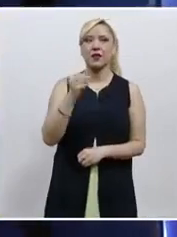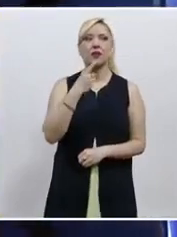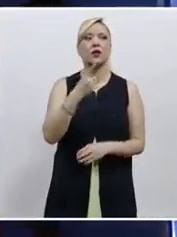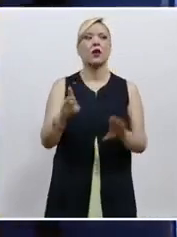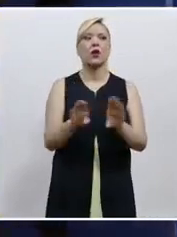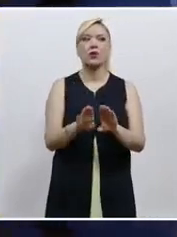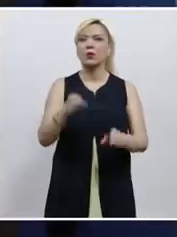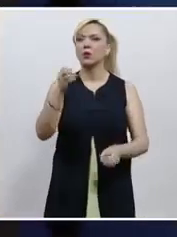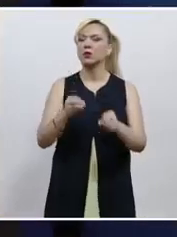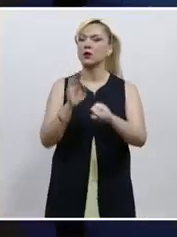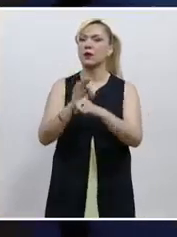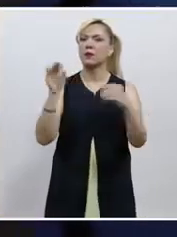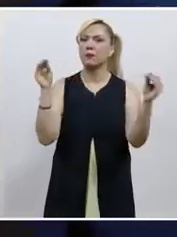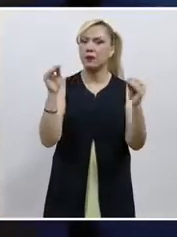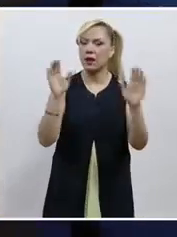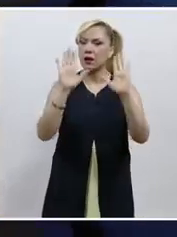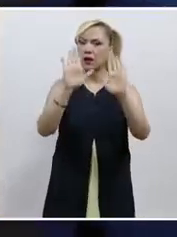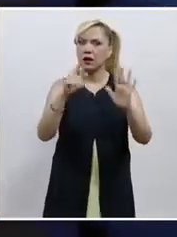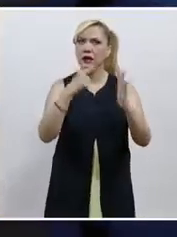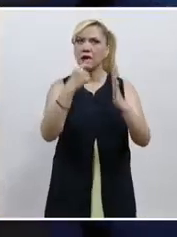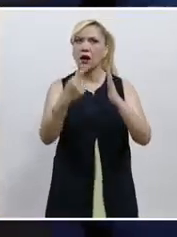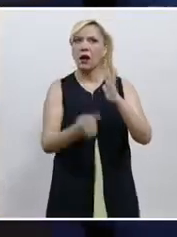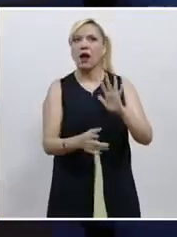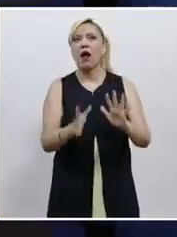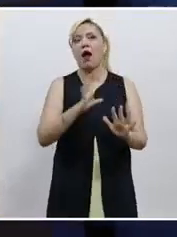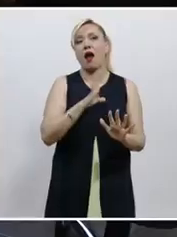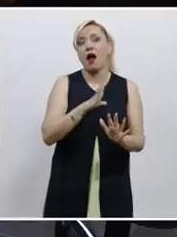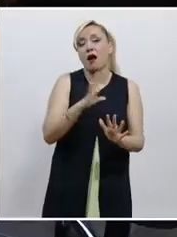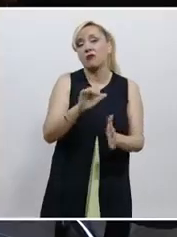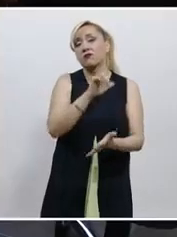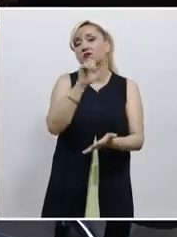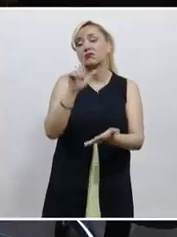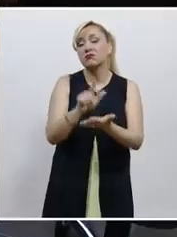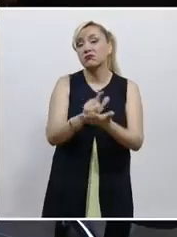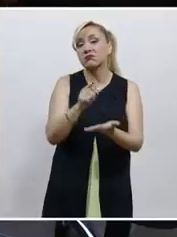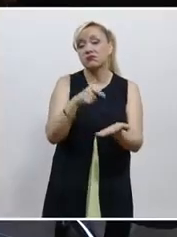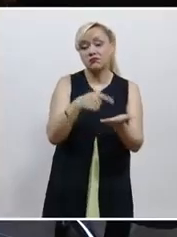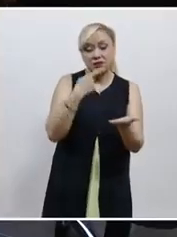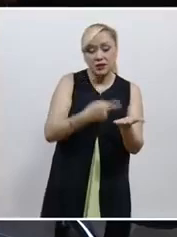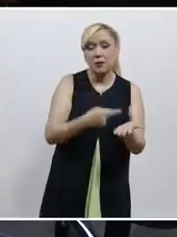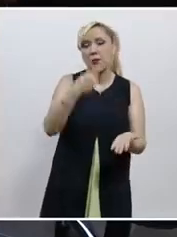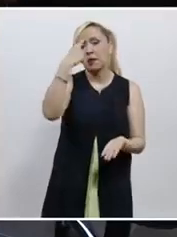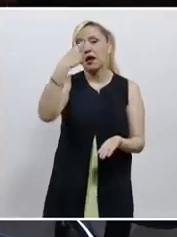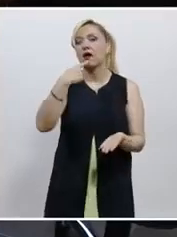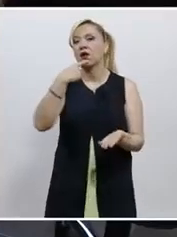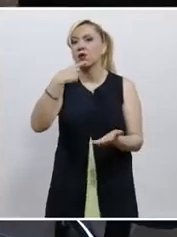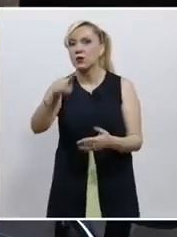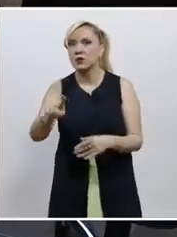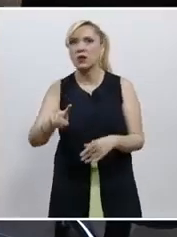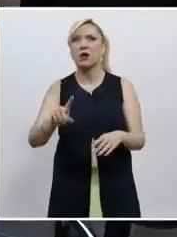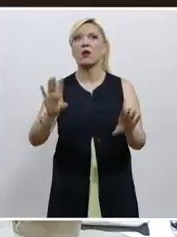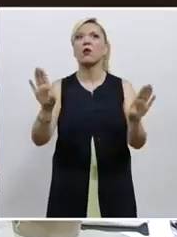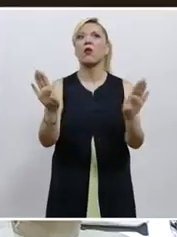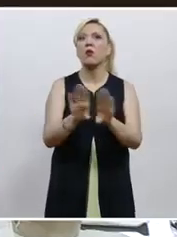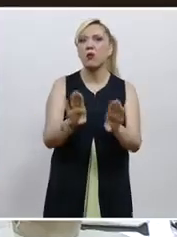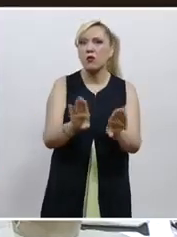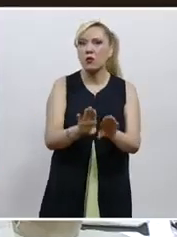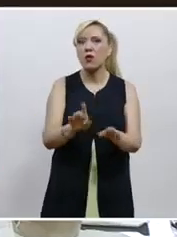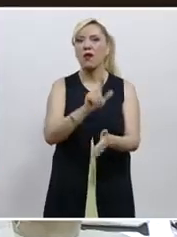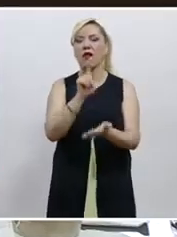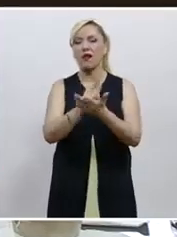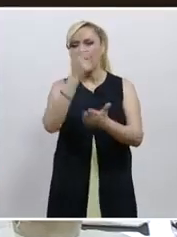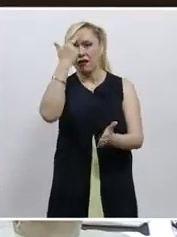amparo, dependiendo la naturaleza del acto reclamado. La modificación legislativa de la normativa en amparo para